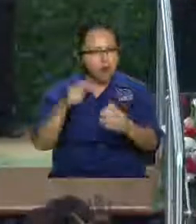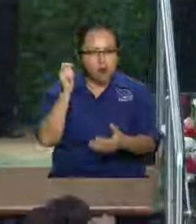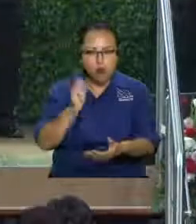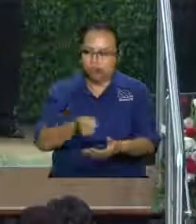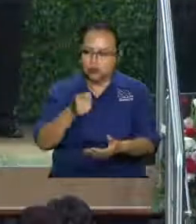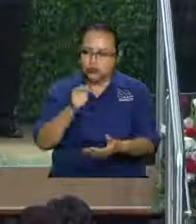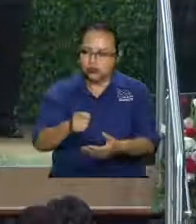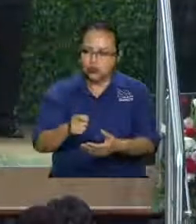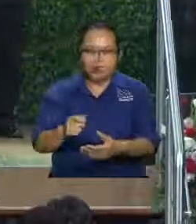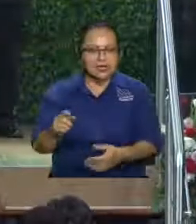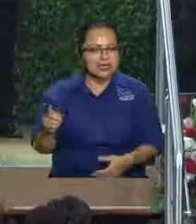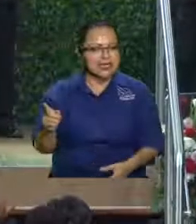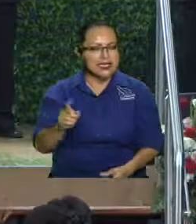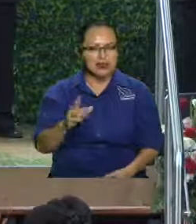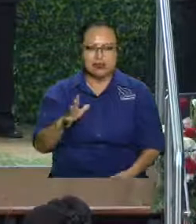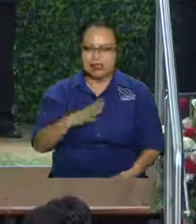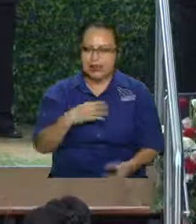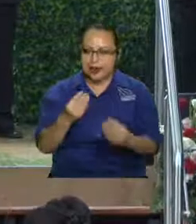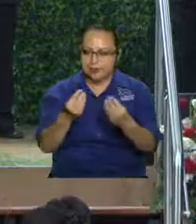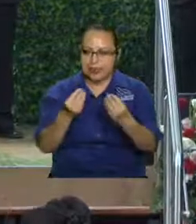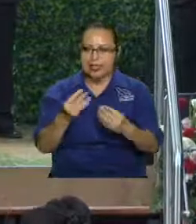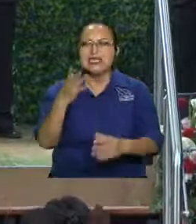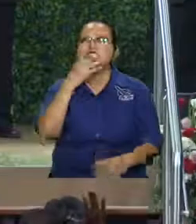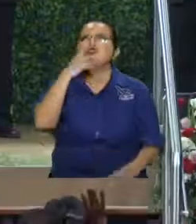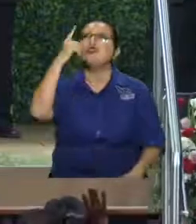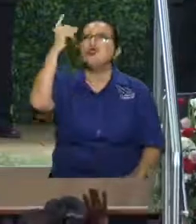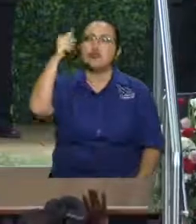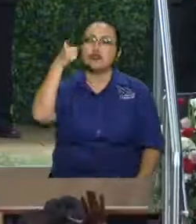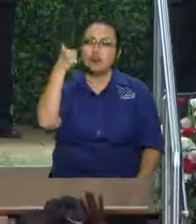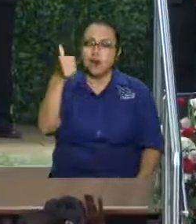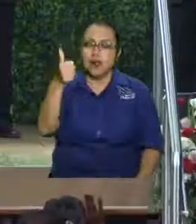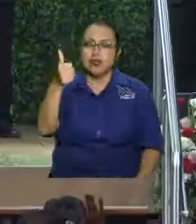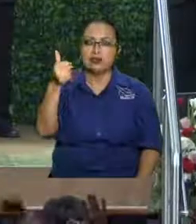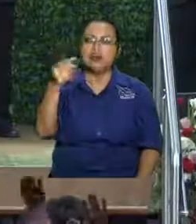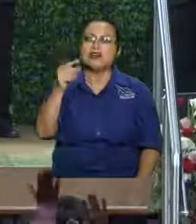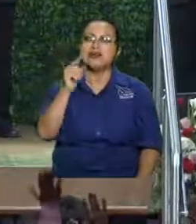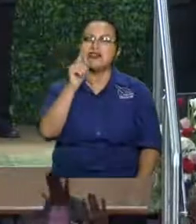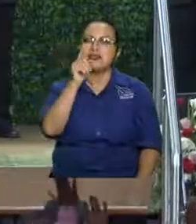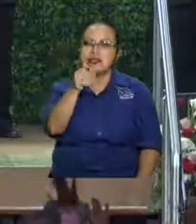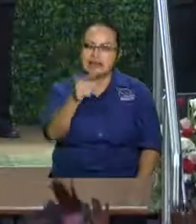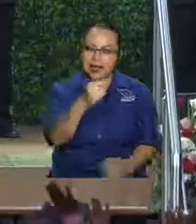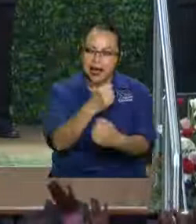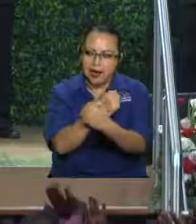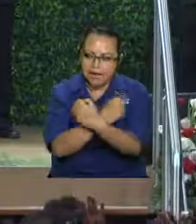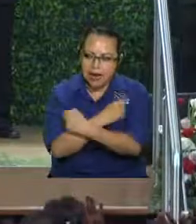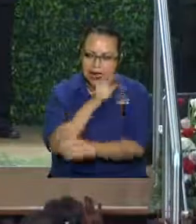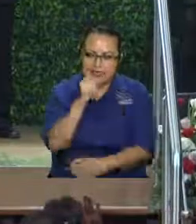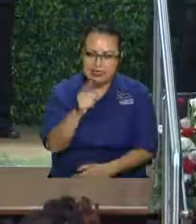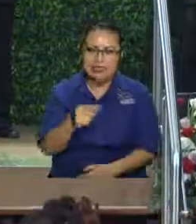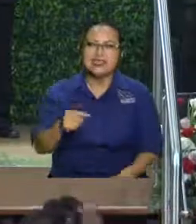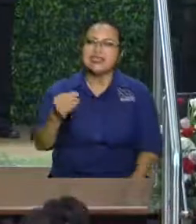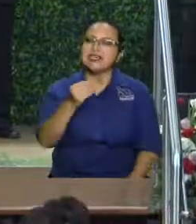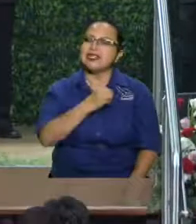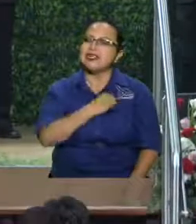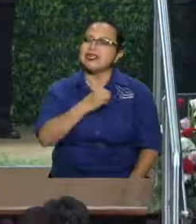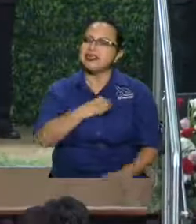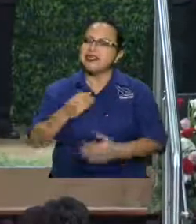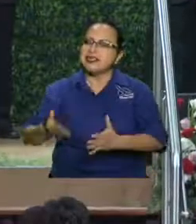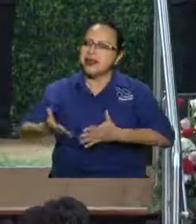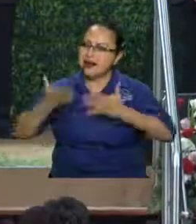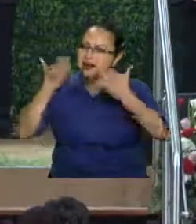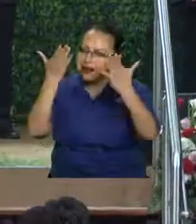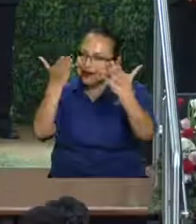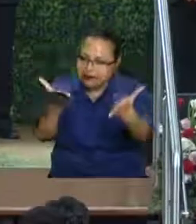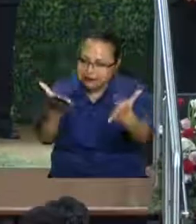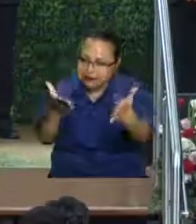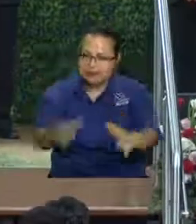mendigue pan. Lo dijo el Señor, lo dejó escrito. Dios es bueno y te ama y te quiere proveer de todo. Es una cosa